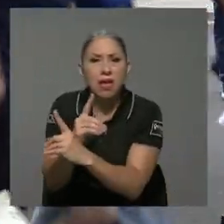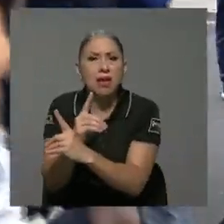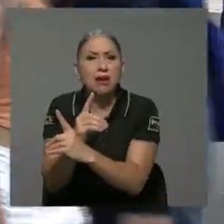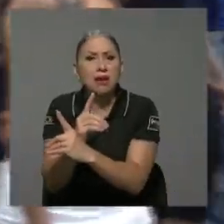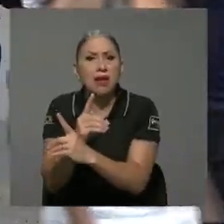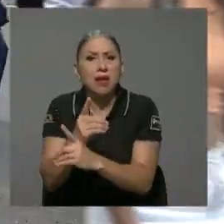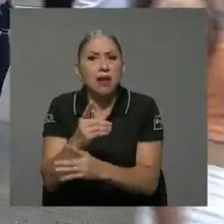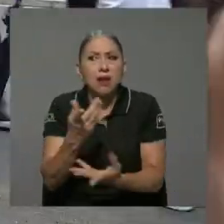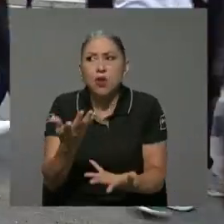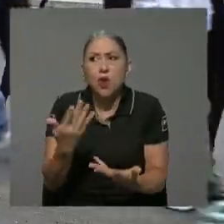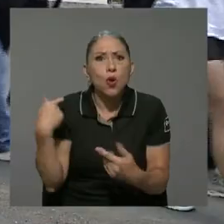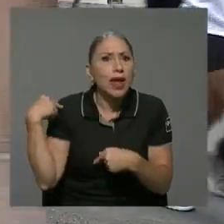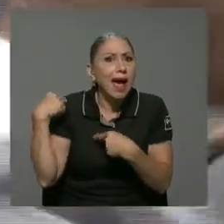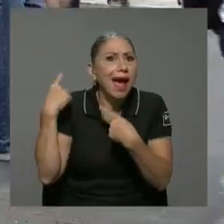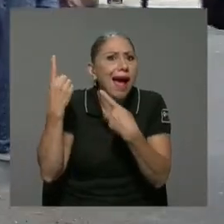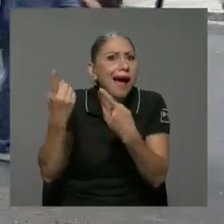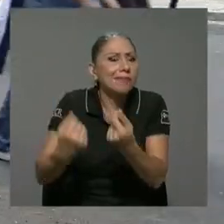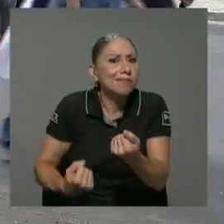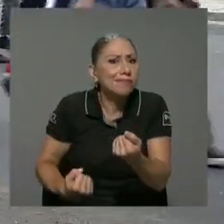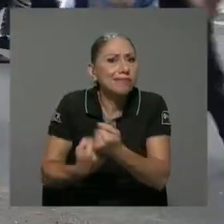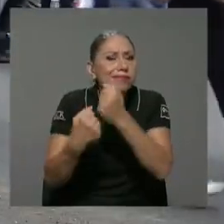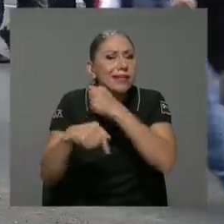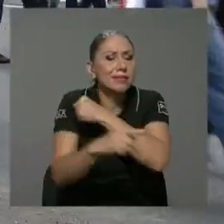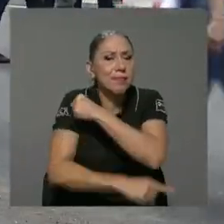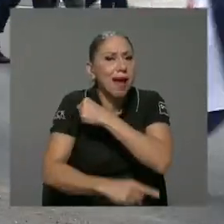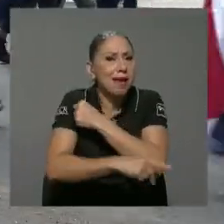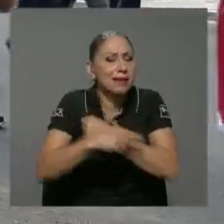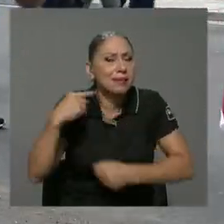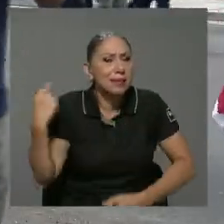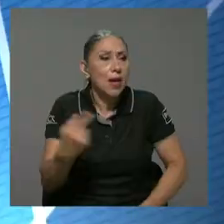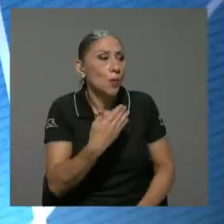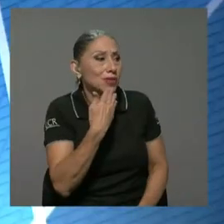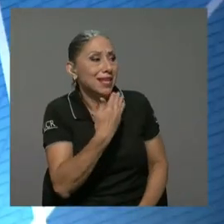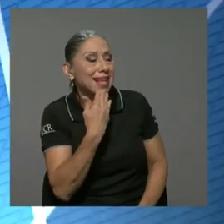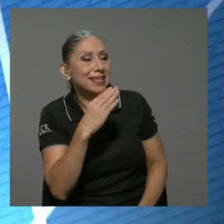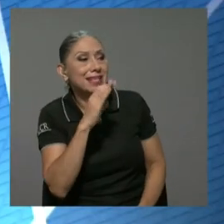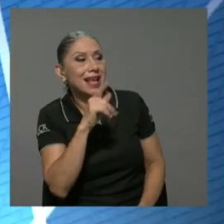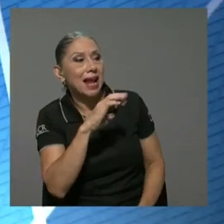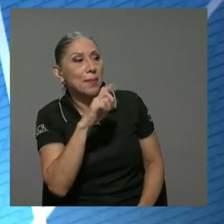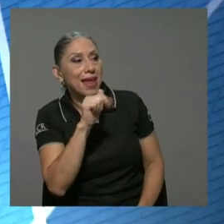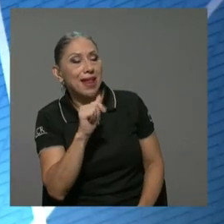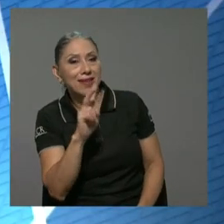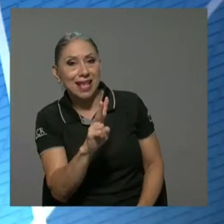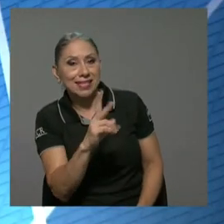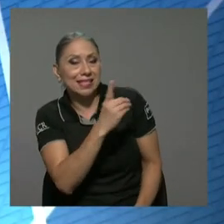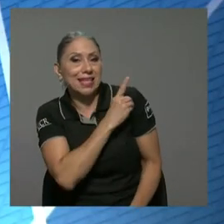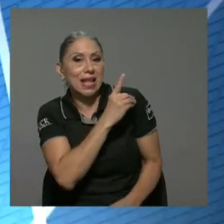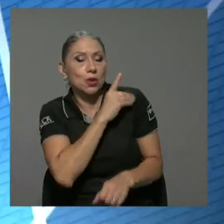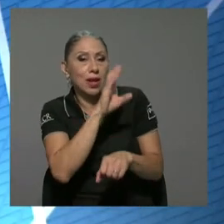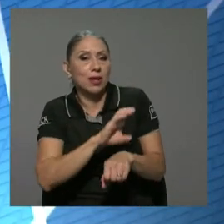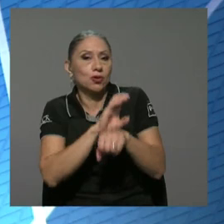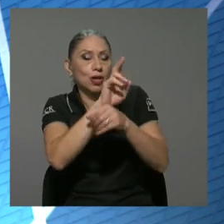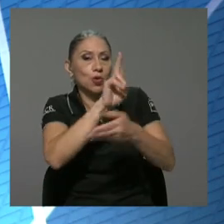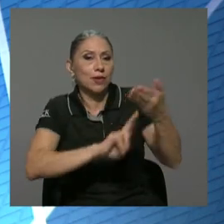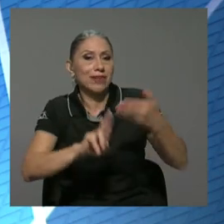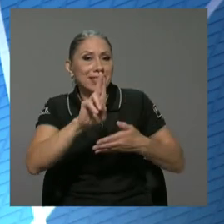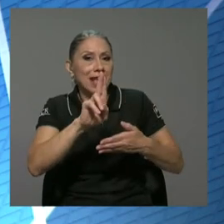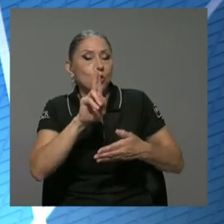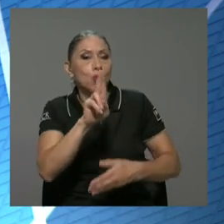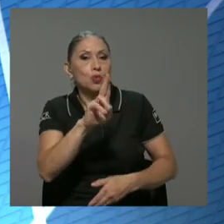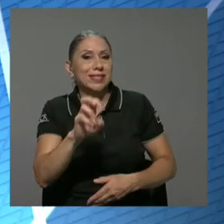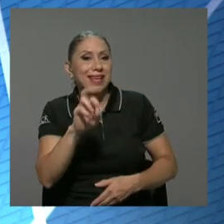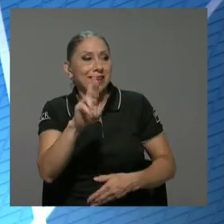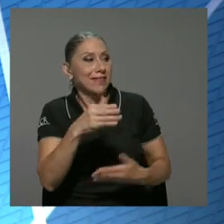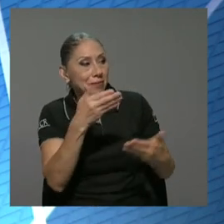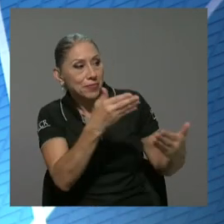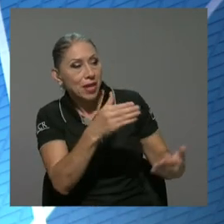lo que ha sostenido este país en la historia. Muchas gracias, doña Carmela Velázquez, directora del Consejo Universitario de la Universidad de Costa Rica, don